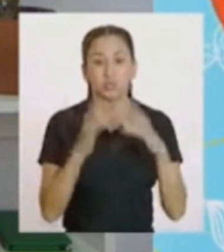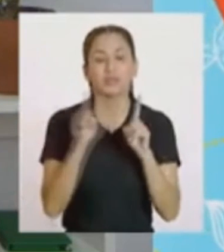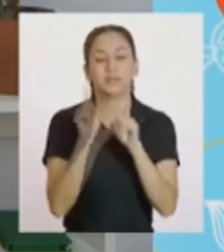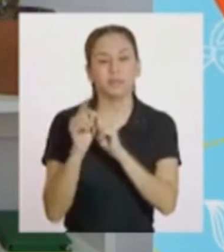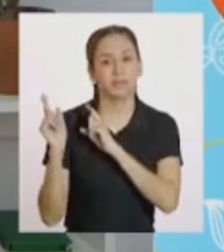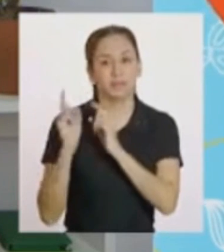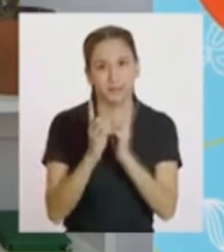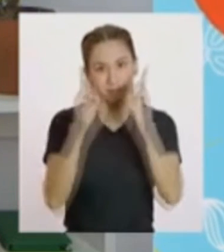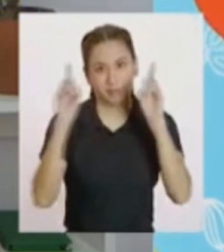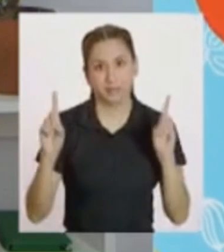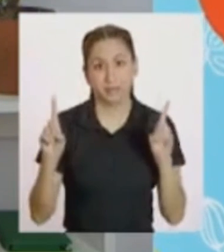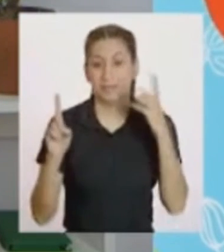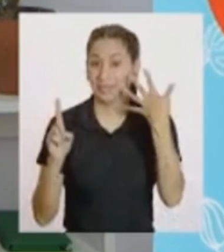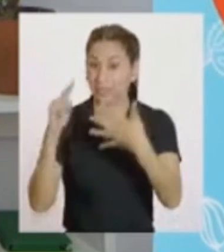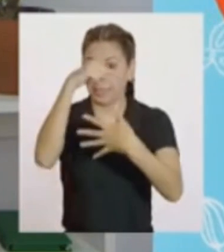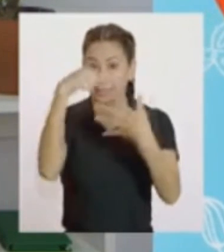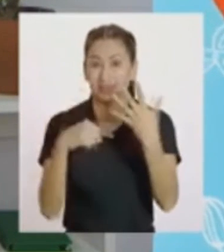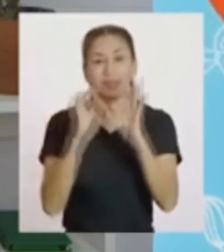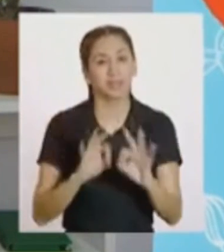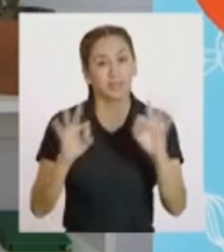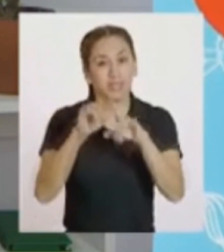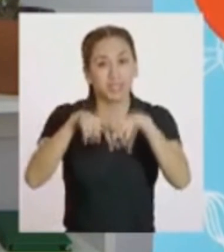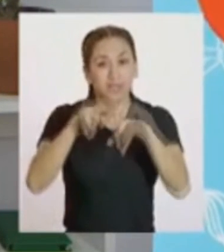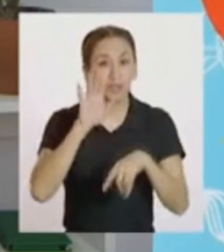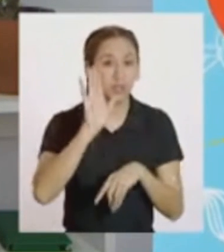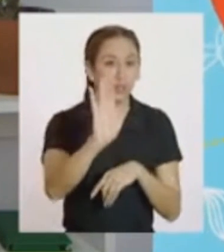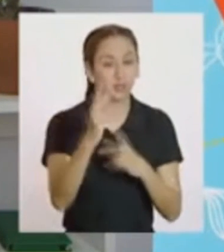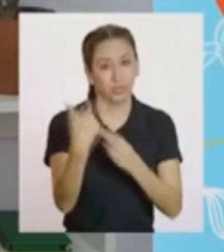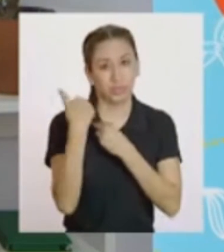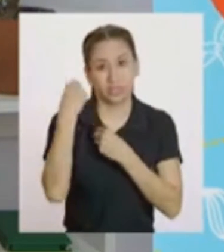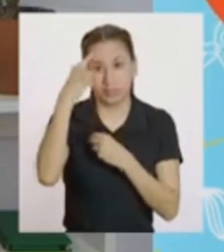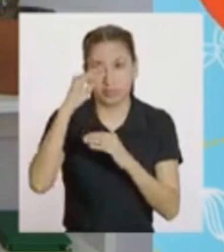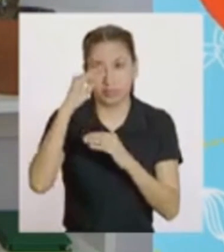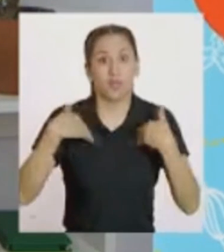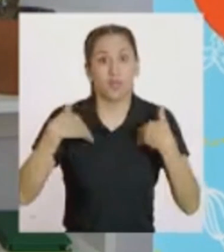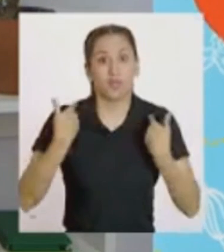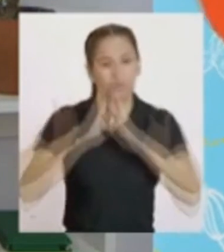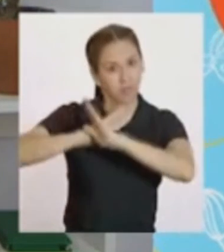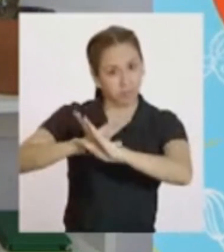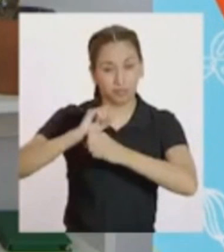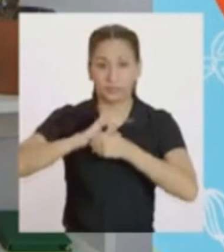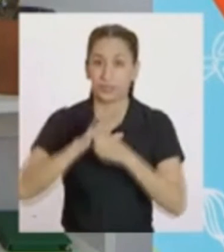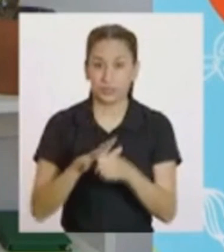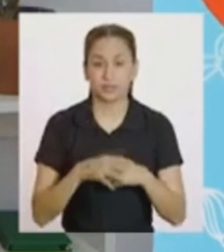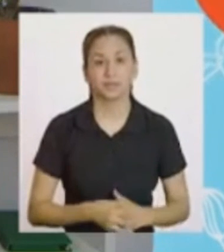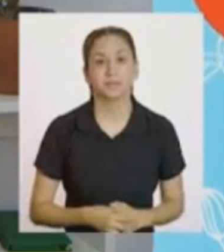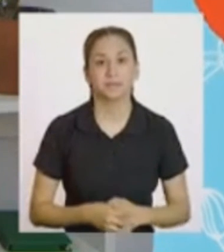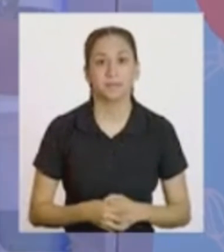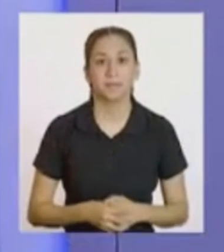el distanciamiento social. 5 cosas importantes que depende de ti para poder evitar contraer la